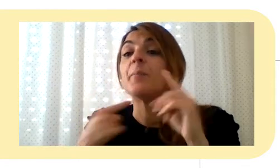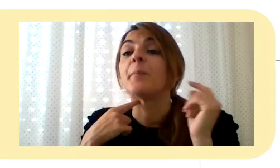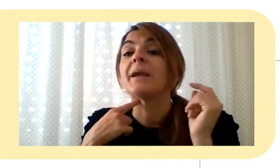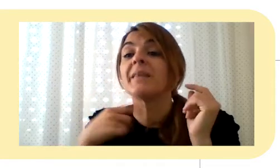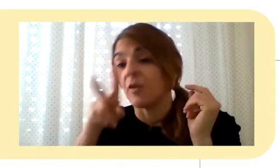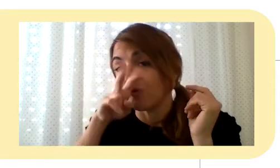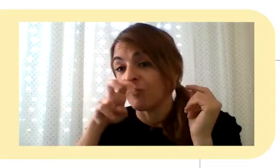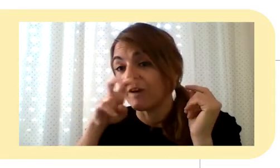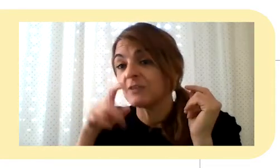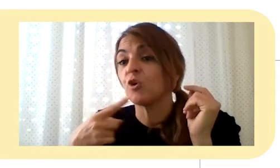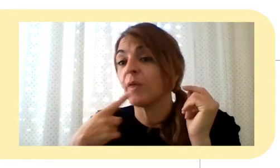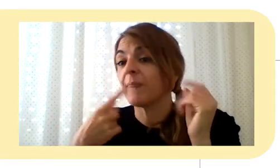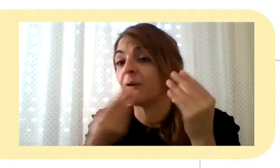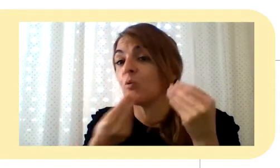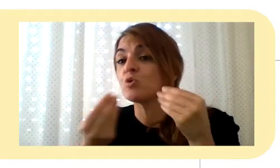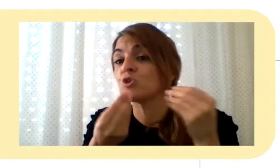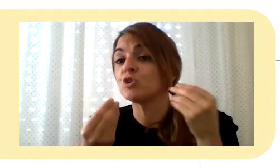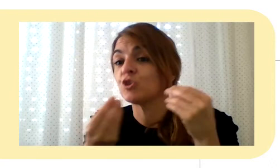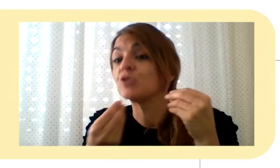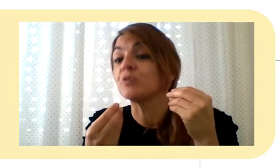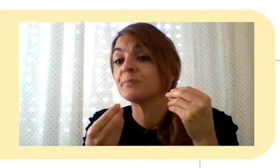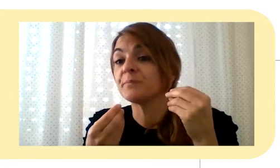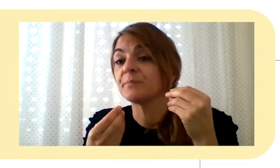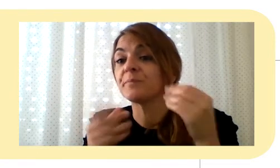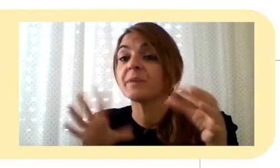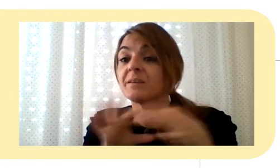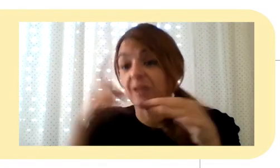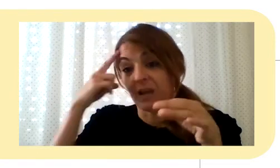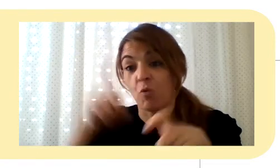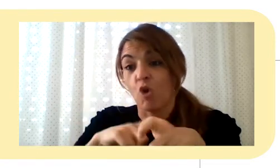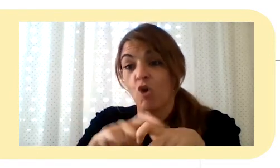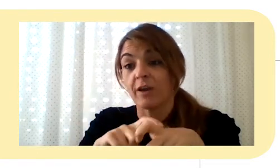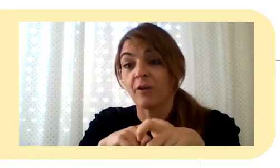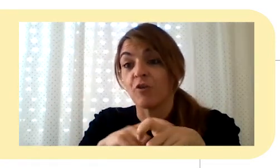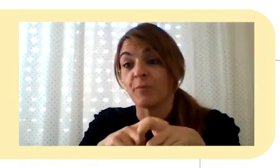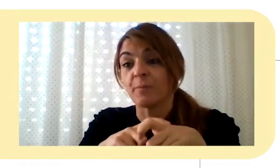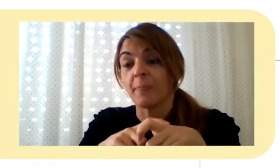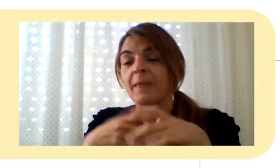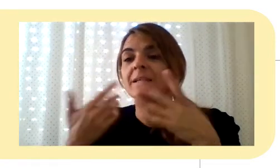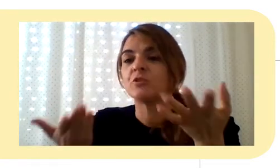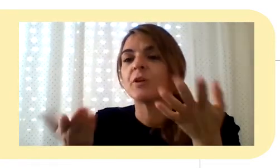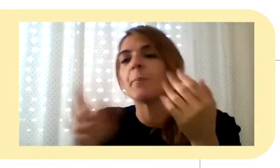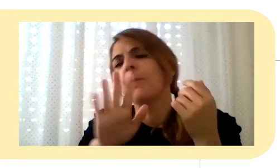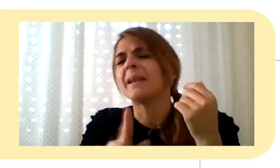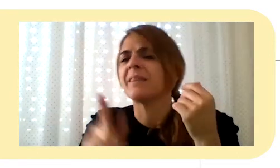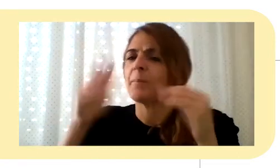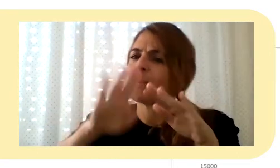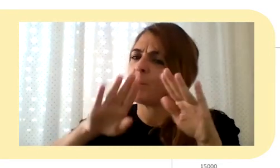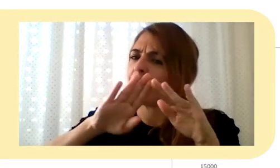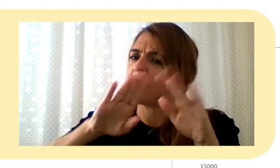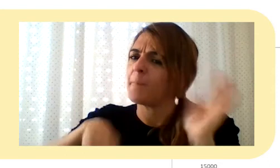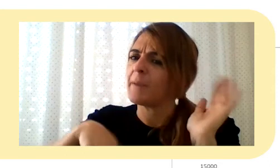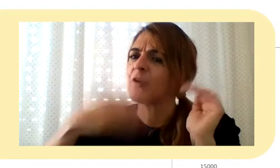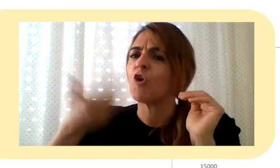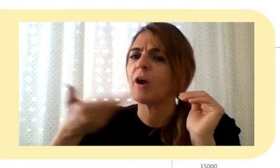de gusto, la agnosia geusia, que es un problema neurológico y claro, no es tan grave en definitiva como lo decíamos, como en el caso